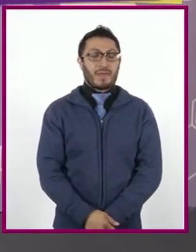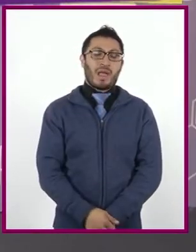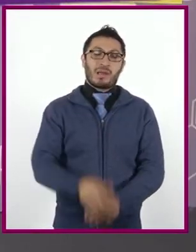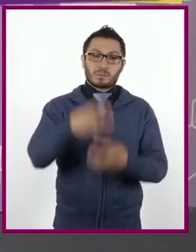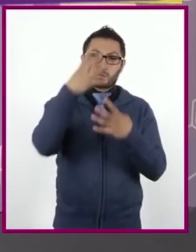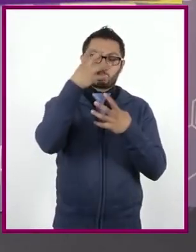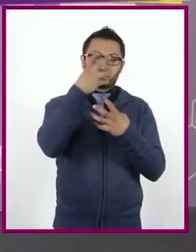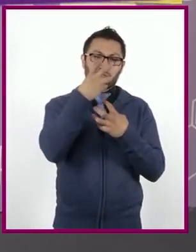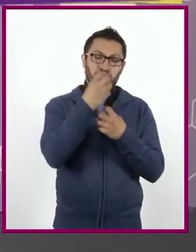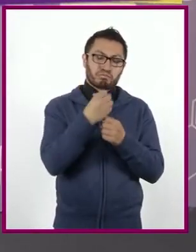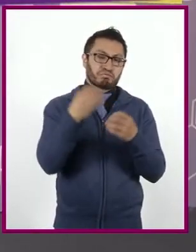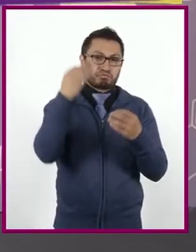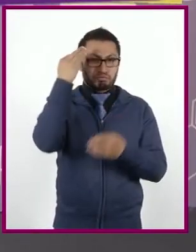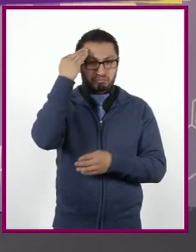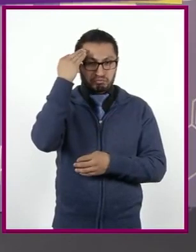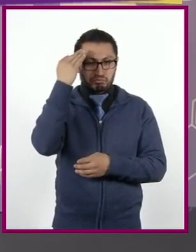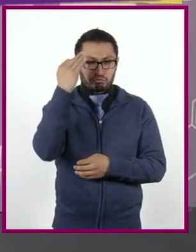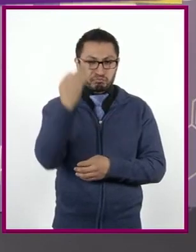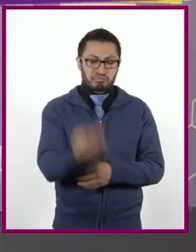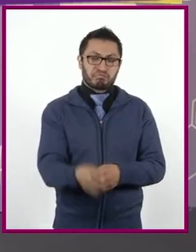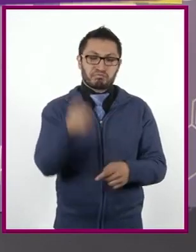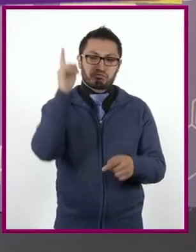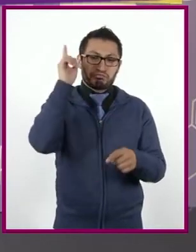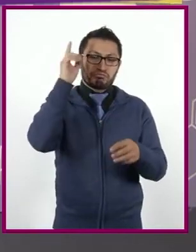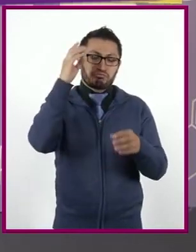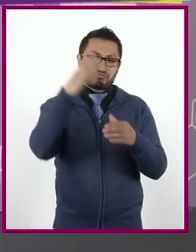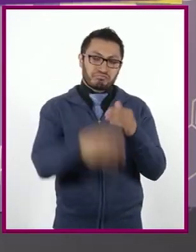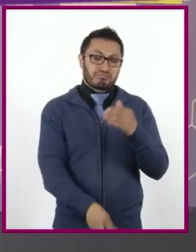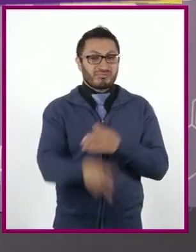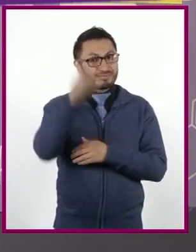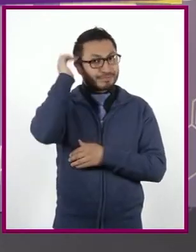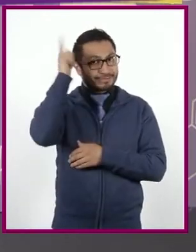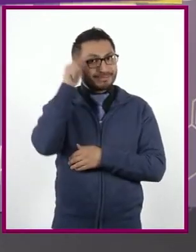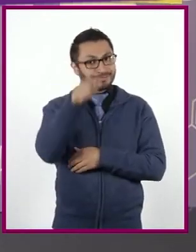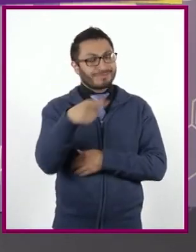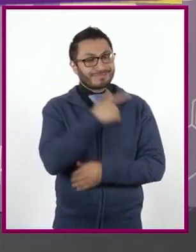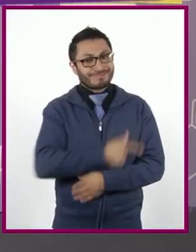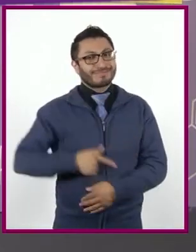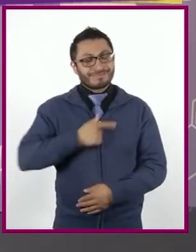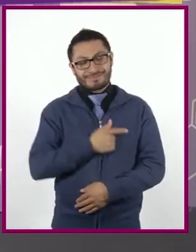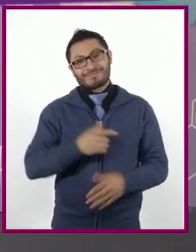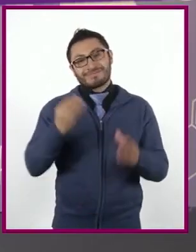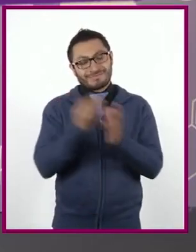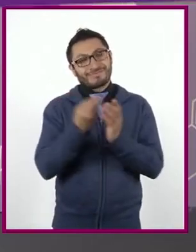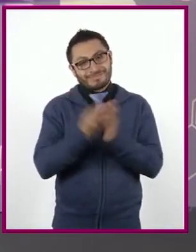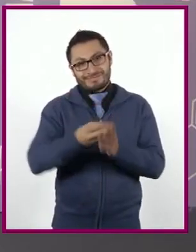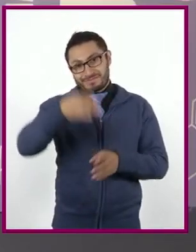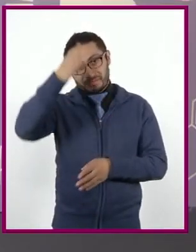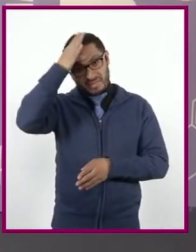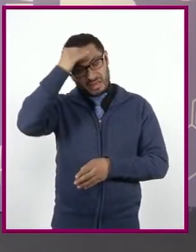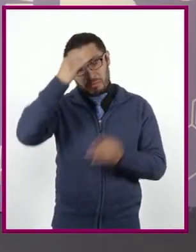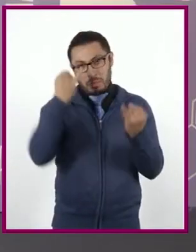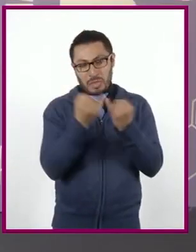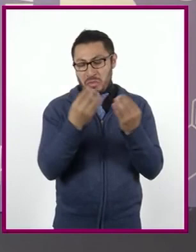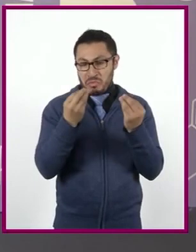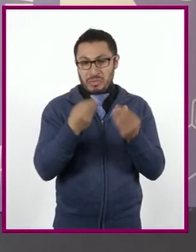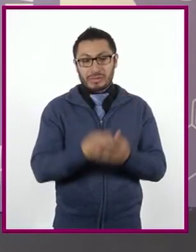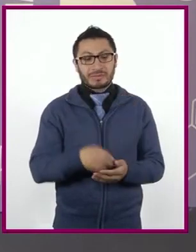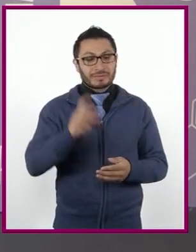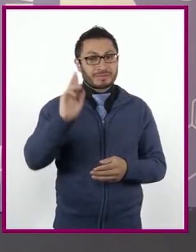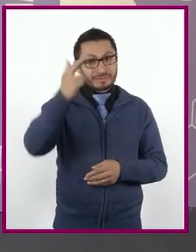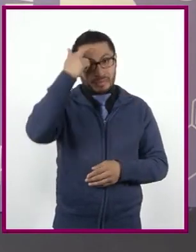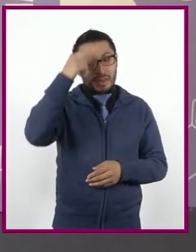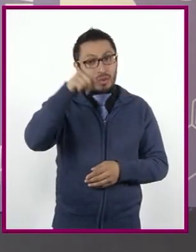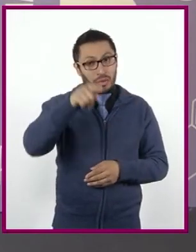Lamentablemente, el tiempo se nos ha terminado. Esperamos hayas disfrutado y aprendido en esta sesión. Te recordamos que debes